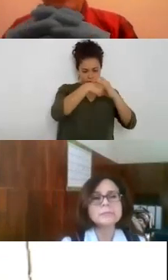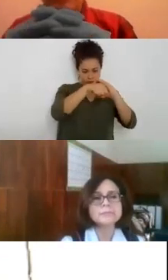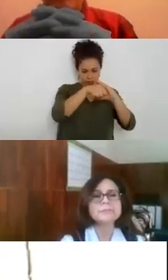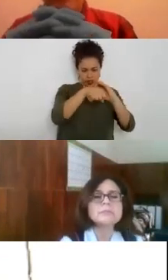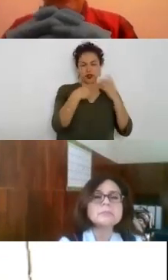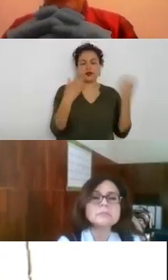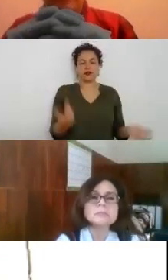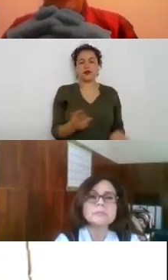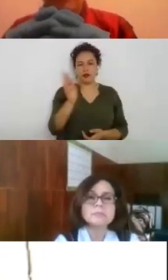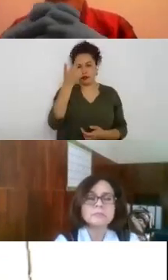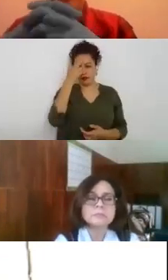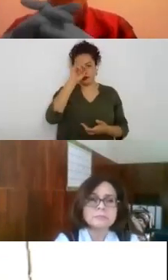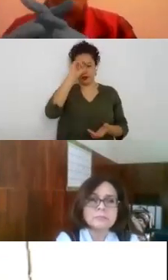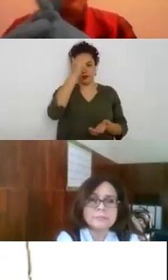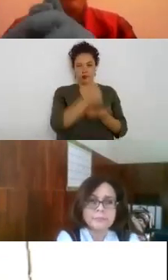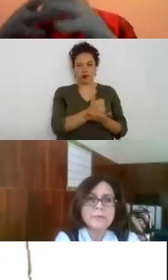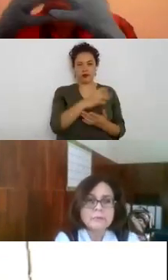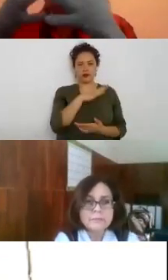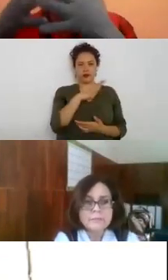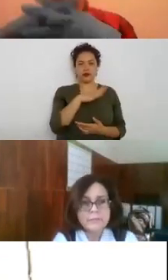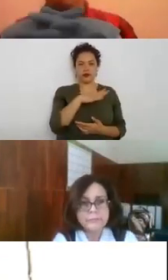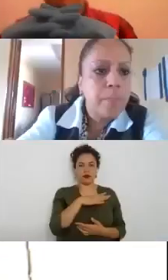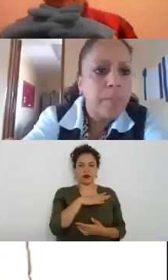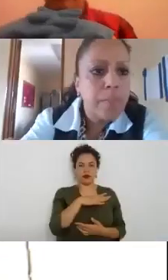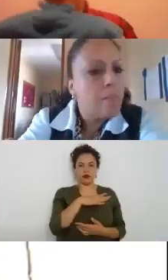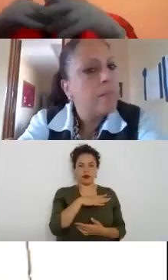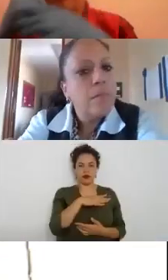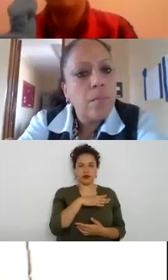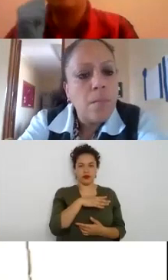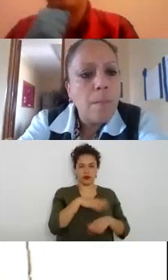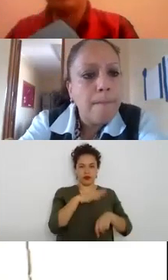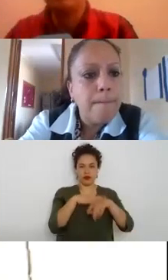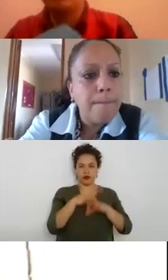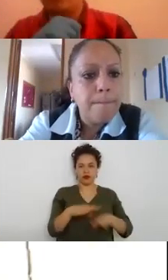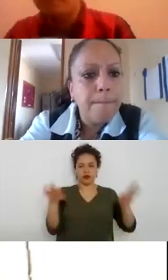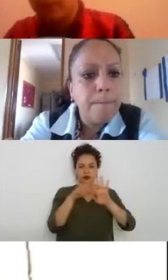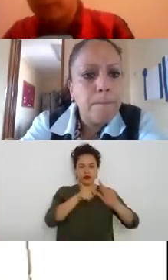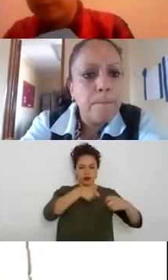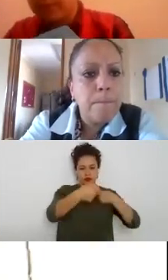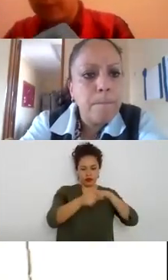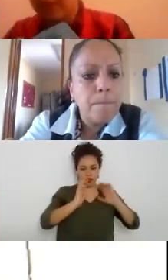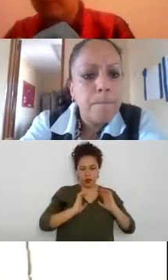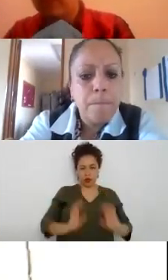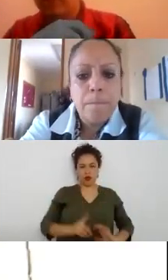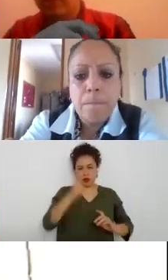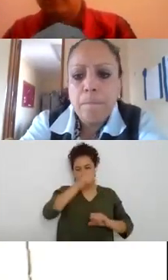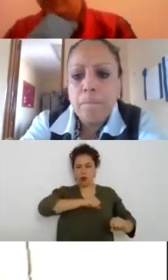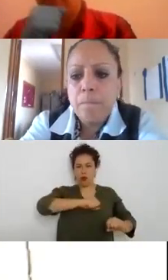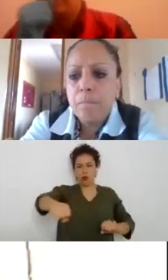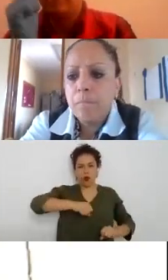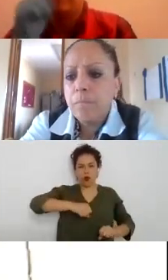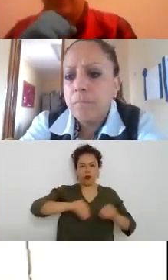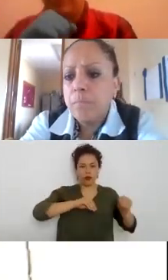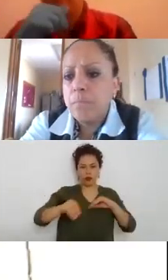Recordemos que ese tipo de traumatismos se van a presentar principalmente en lo que son articulaciones de nuestro cuerpo, ¿ok? Que puede